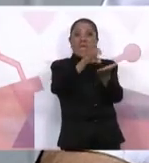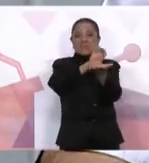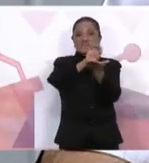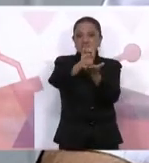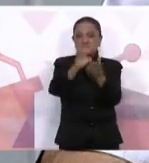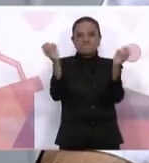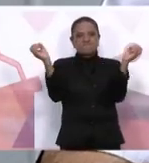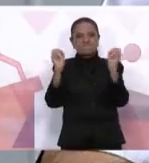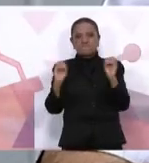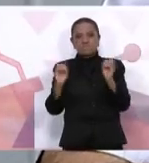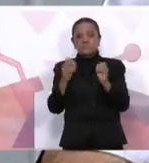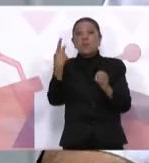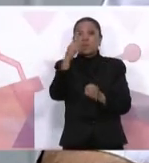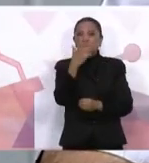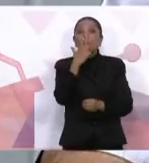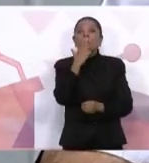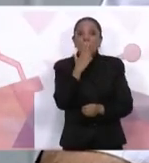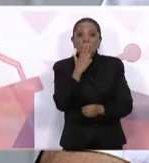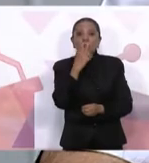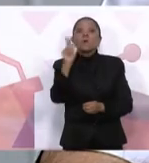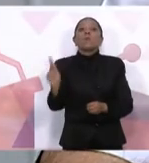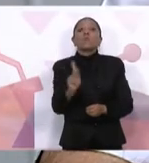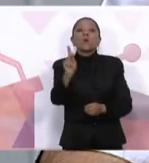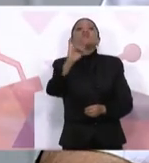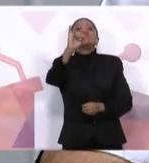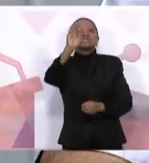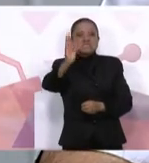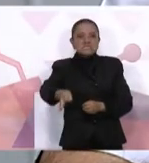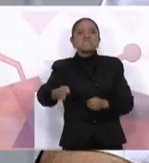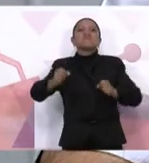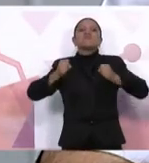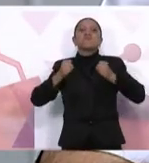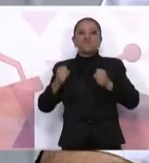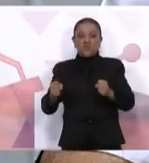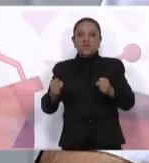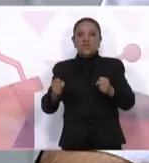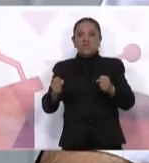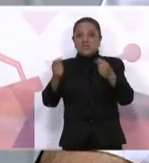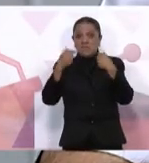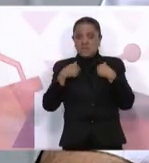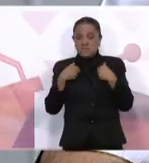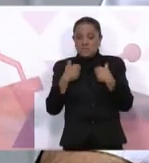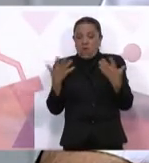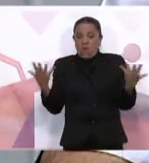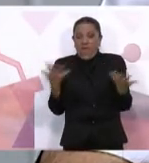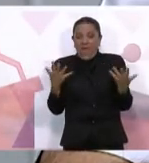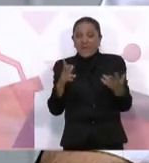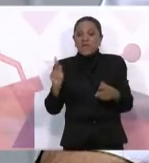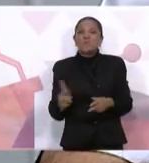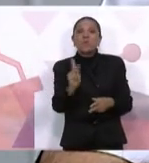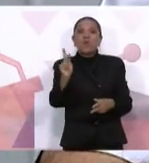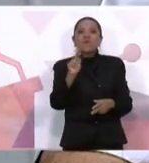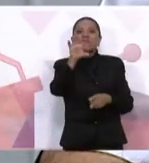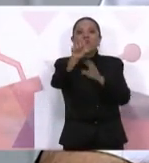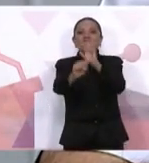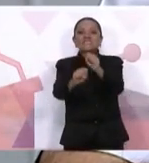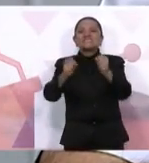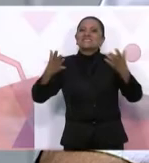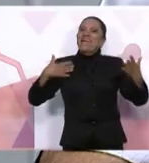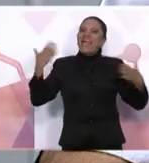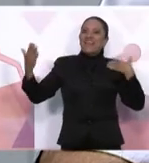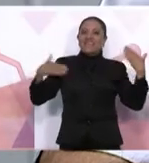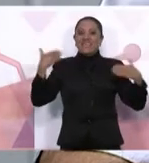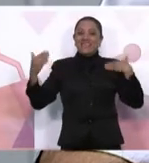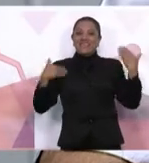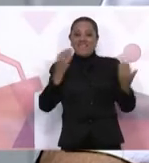le sirva el pueblo vamos a fortalecerlo decirles que haré que el pueblo recupere la alegría y alcance la felicidad la que tiene derecho a partir